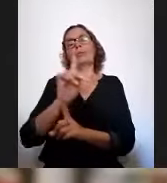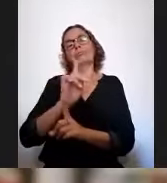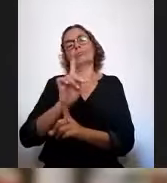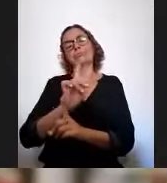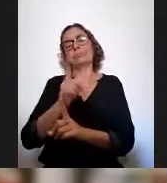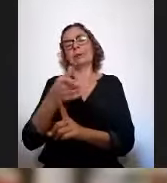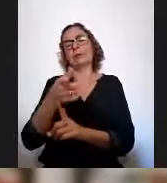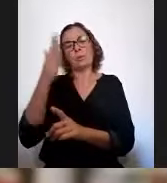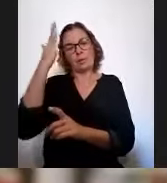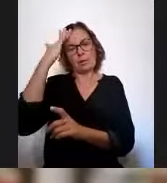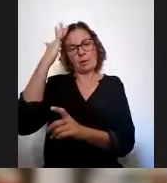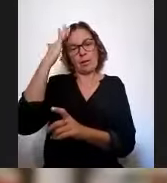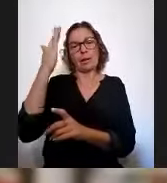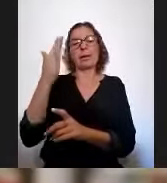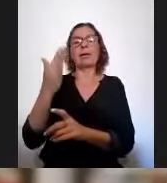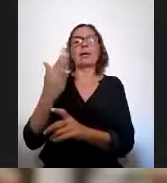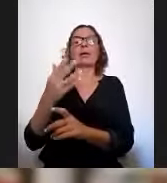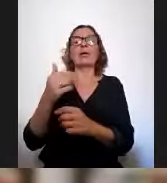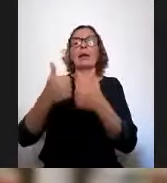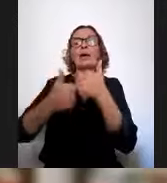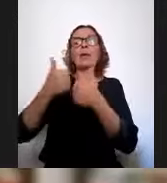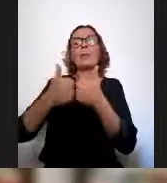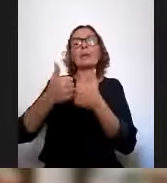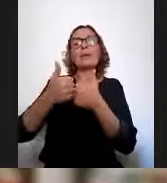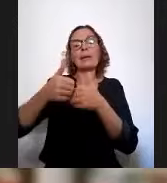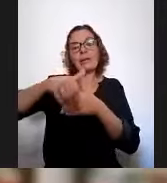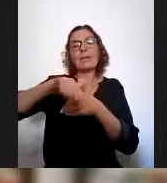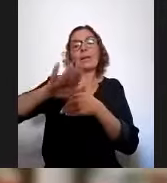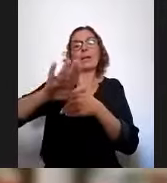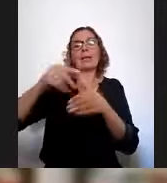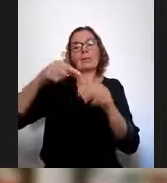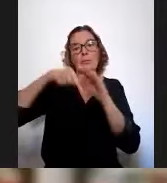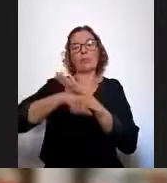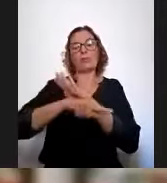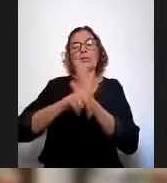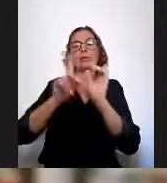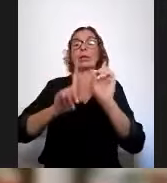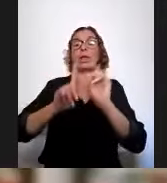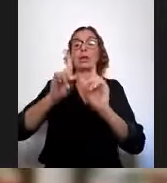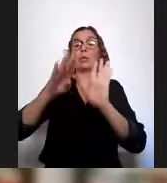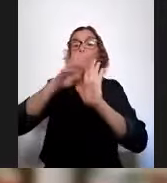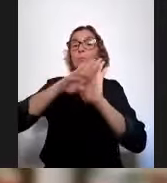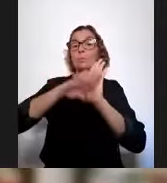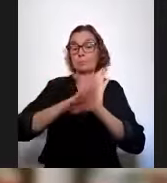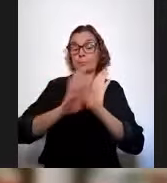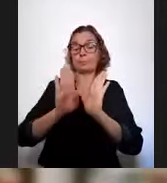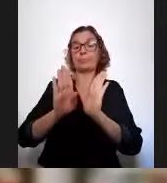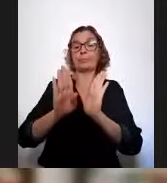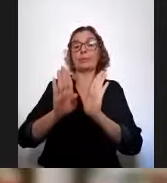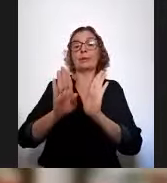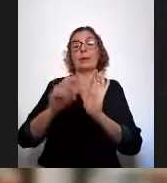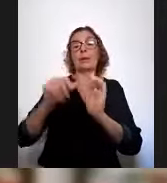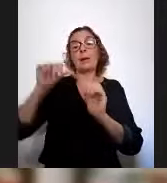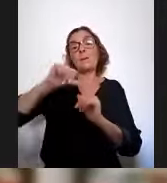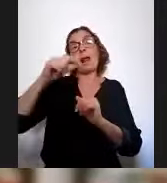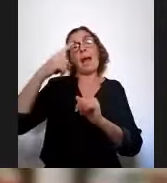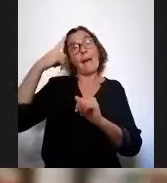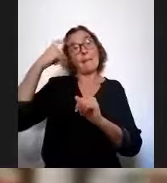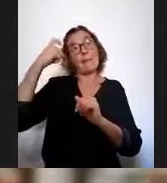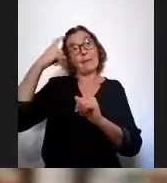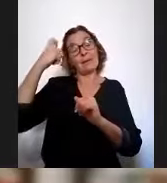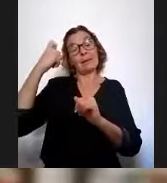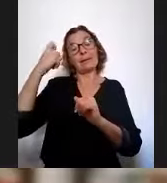que pasa con la competencia. Más adelante vamos a ir profundizando en algunas de estas cosas. Mala experiencia de los clientes, no